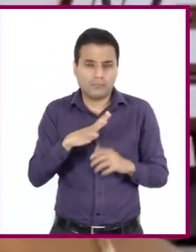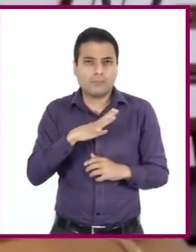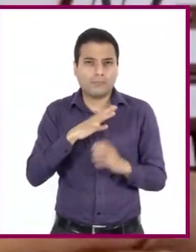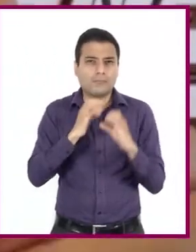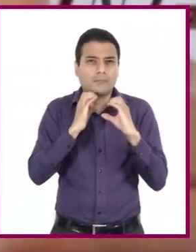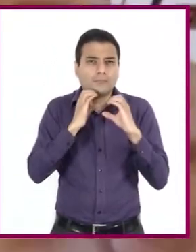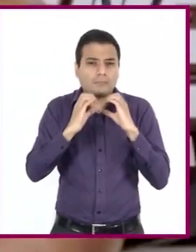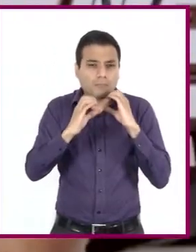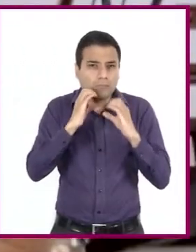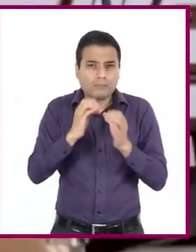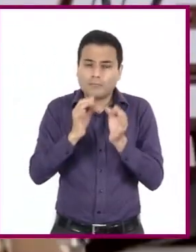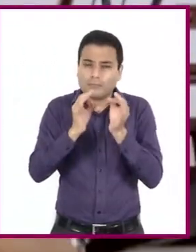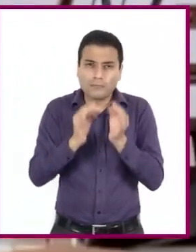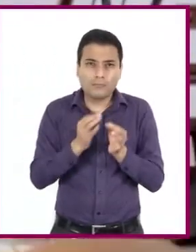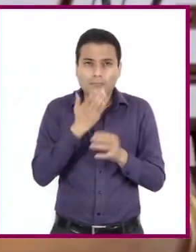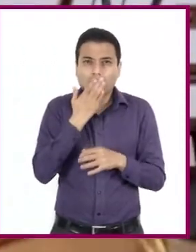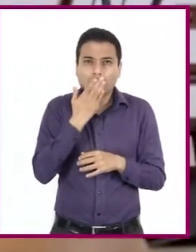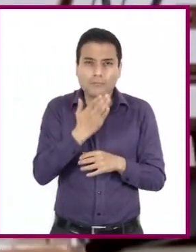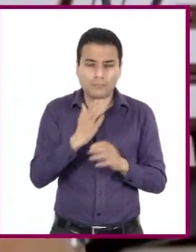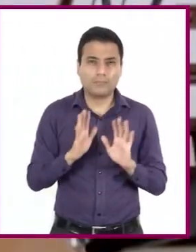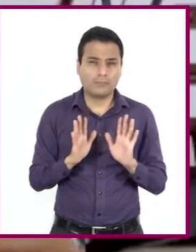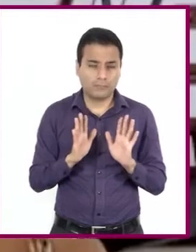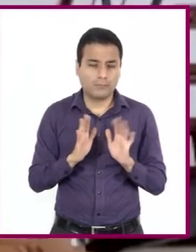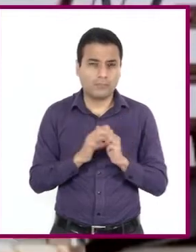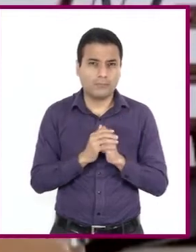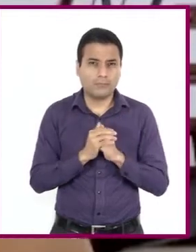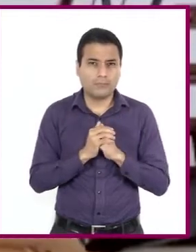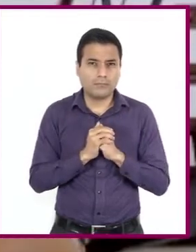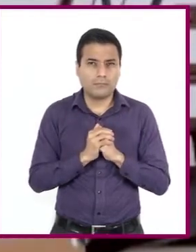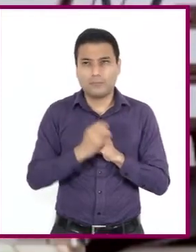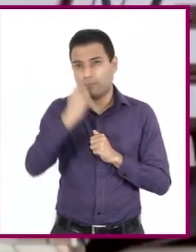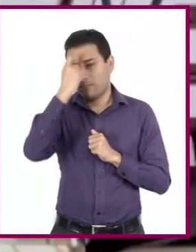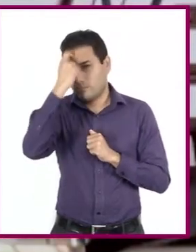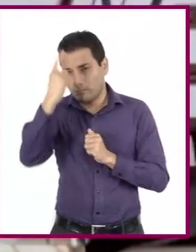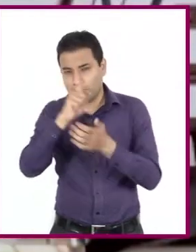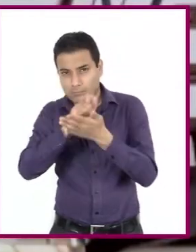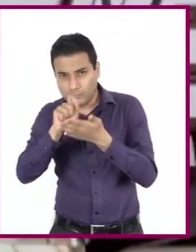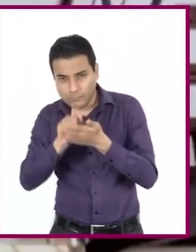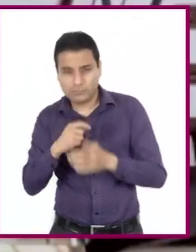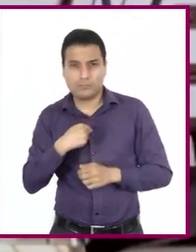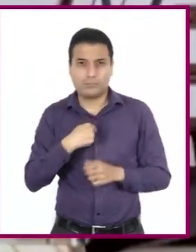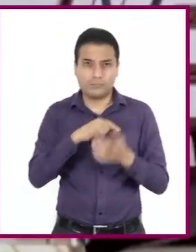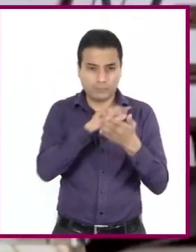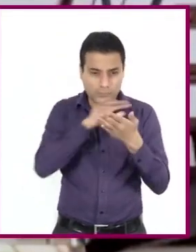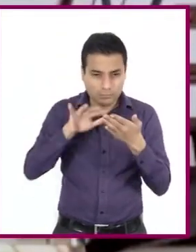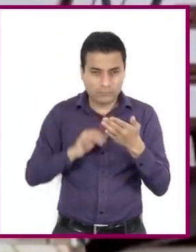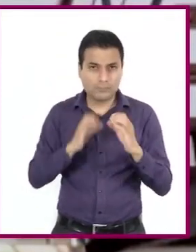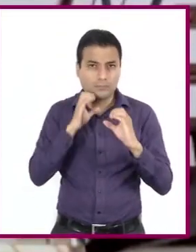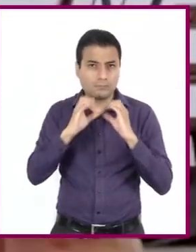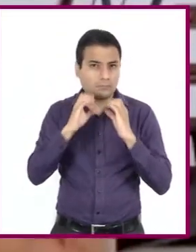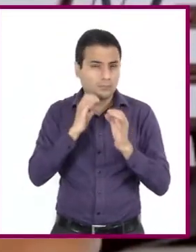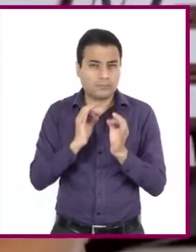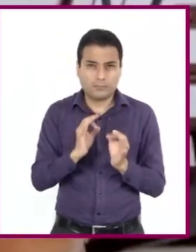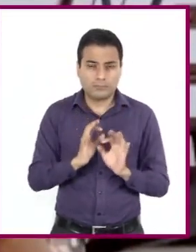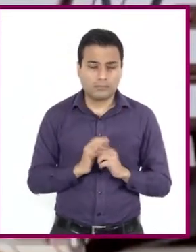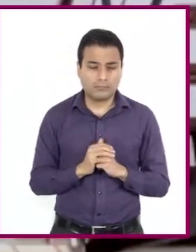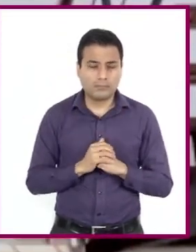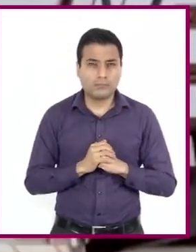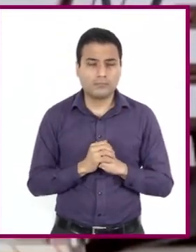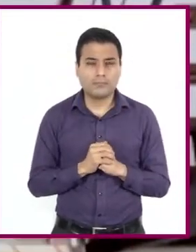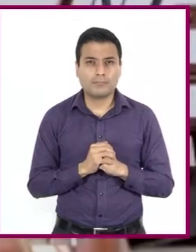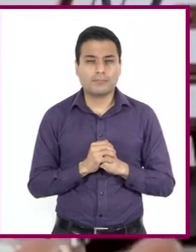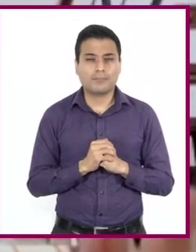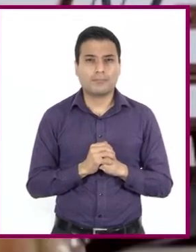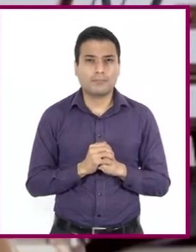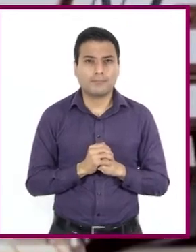bastante libre y bastante fluida entre el lector y el autor. No hay una